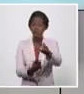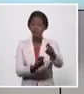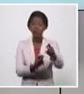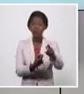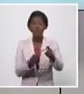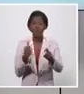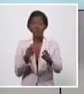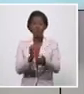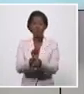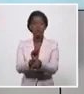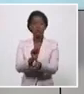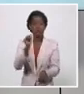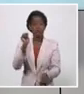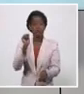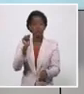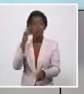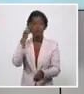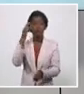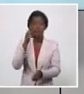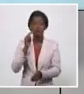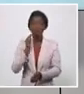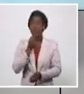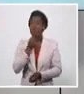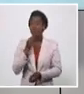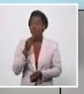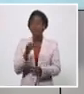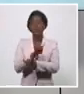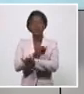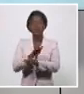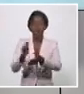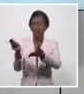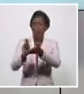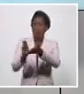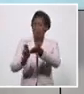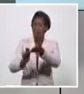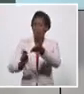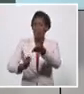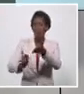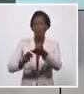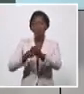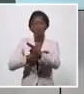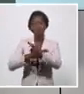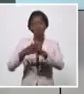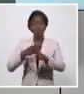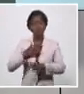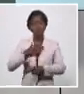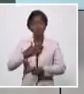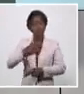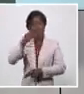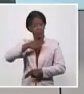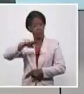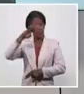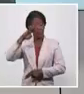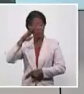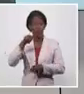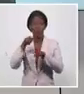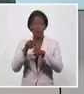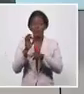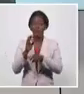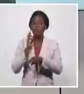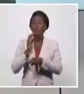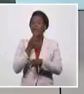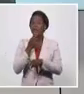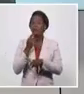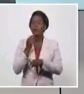Martí que ahora mismo se emplea como uno de los símbolos que más se atacan, el Martí que en cada escenario donde estuvo abogó